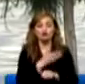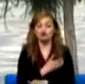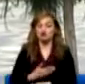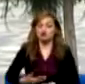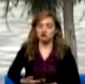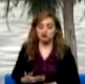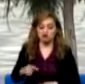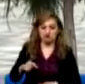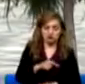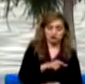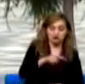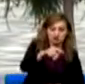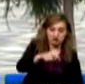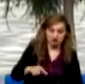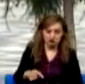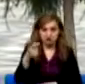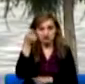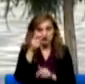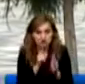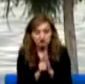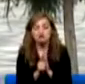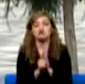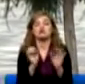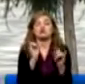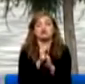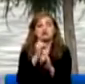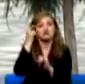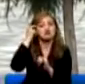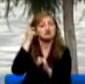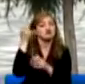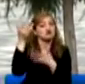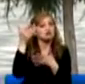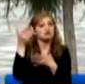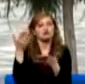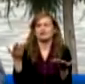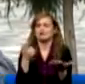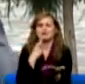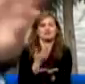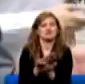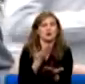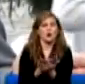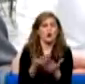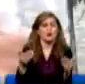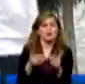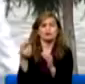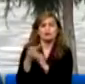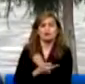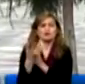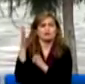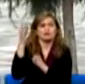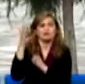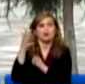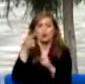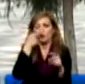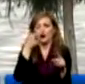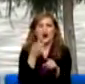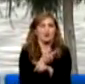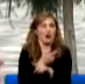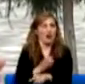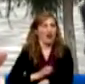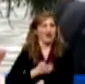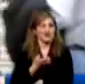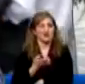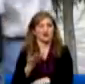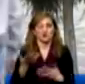esta triangulación de recursos a través del Instituto de Pensamiento Político no se configura un delito, existe un conflicto ético